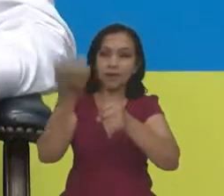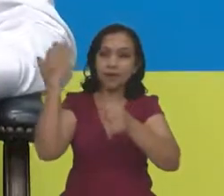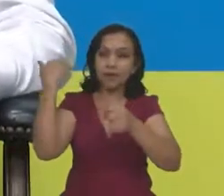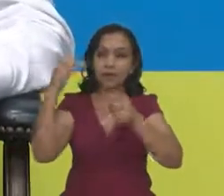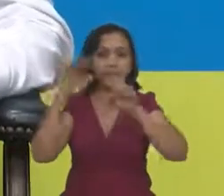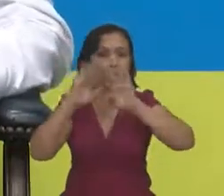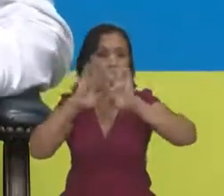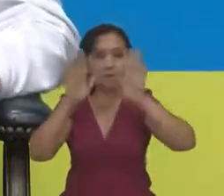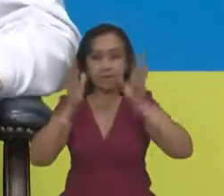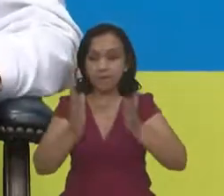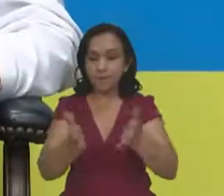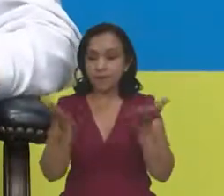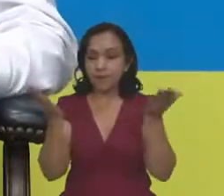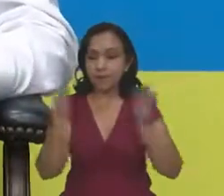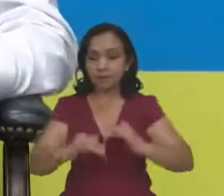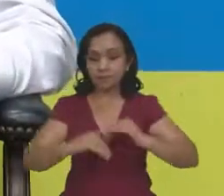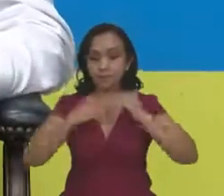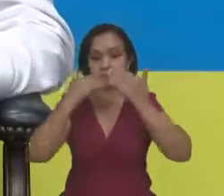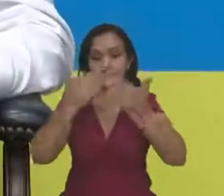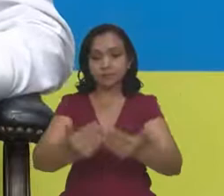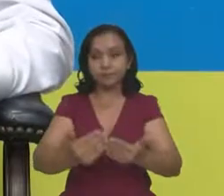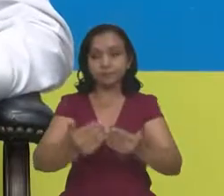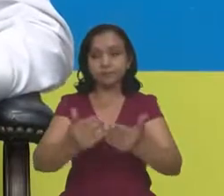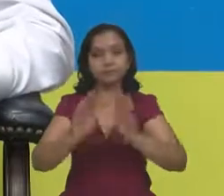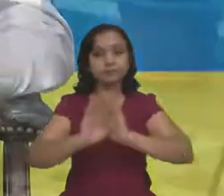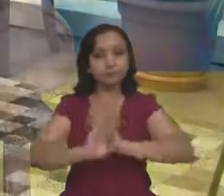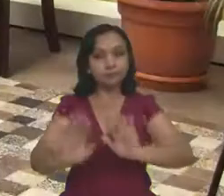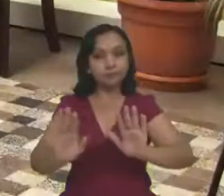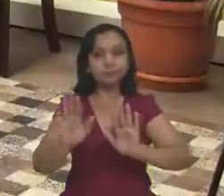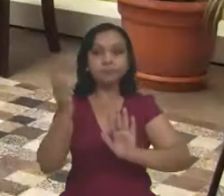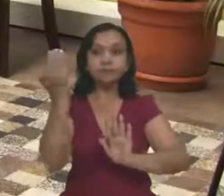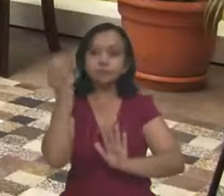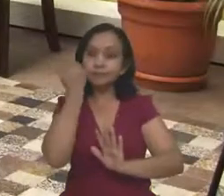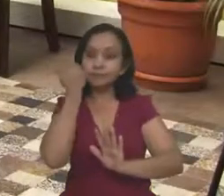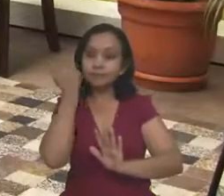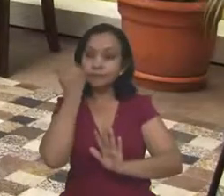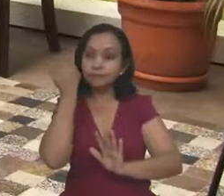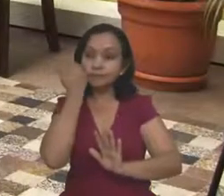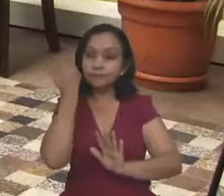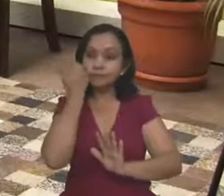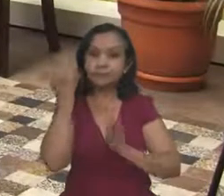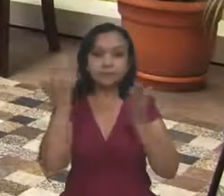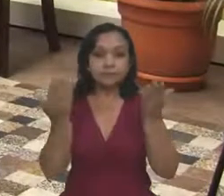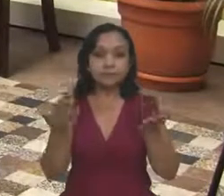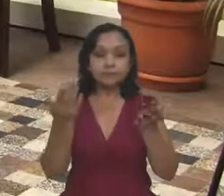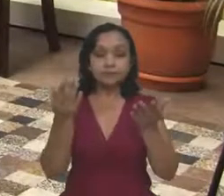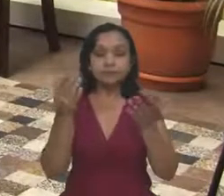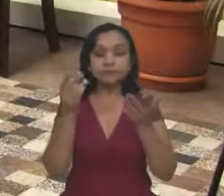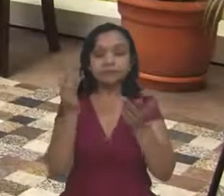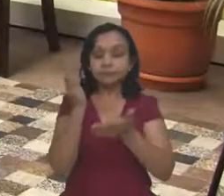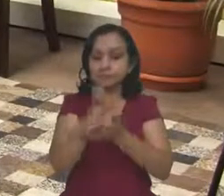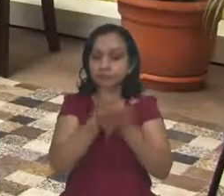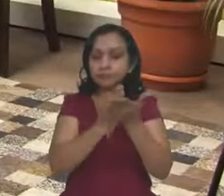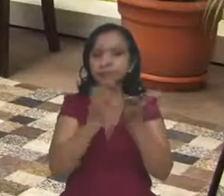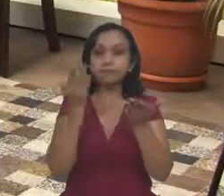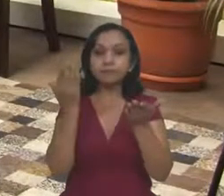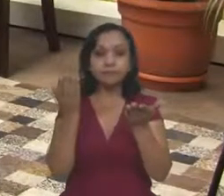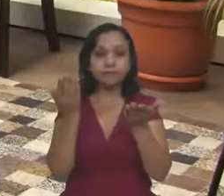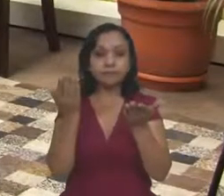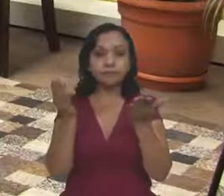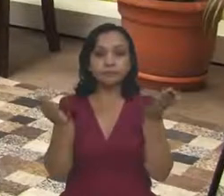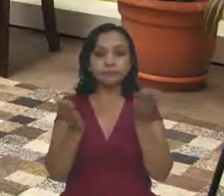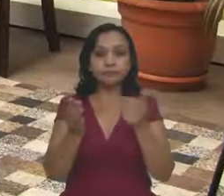mujer, una muchacha embarazada, y que estas enfermedades o esta neuropatía periférica no es